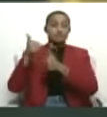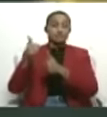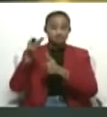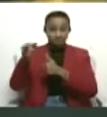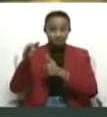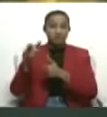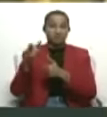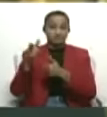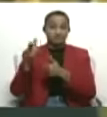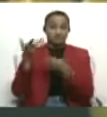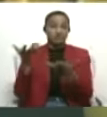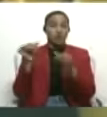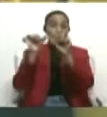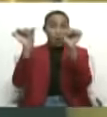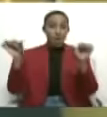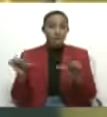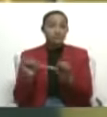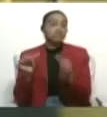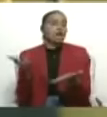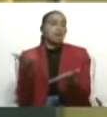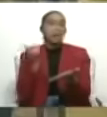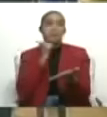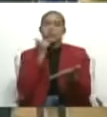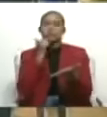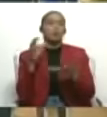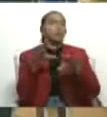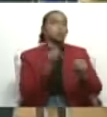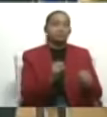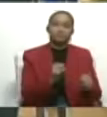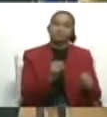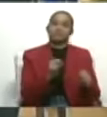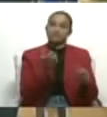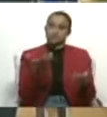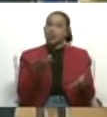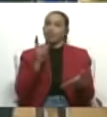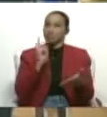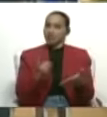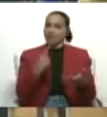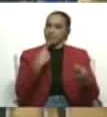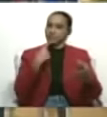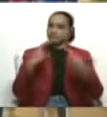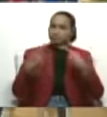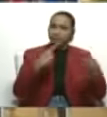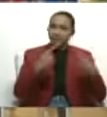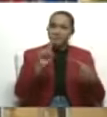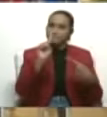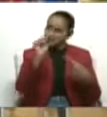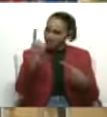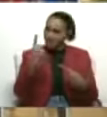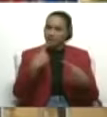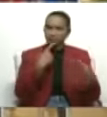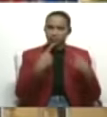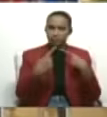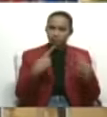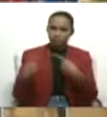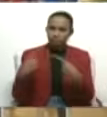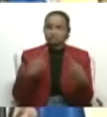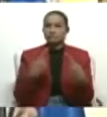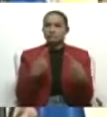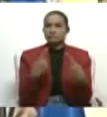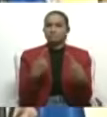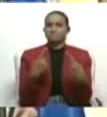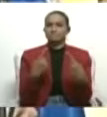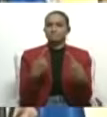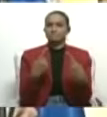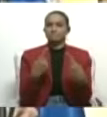adecuado para que la utilicen todos los países. Han descreditado a ellos mismos y a todas